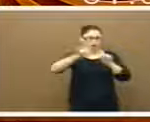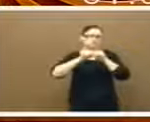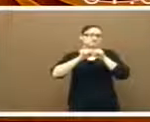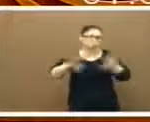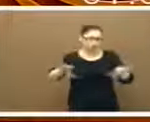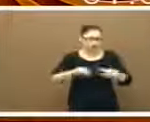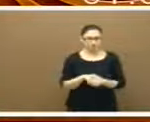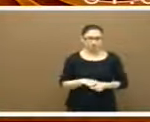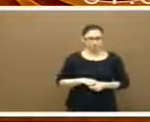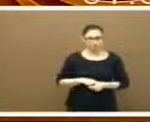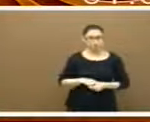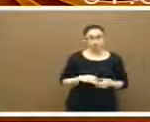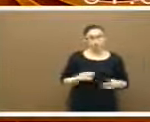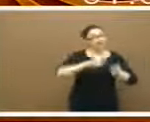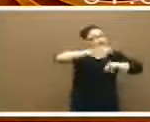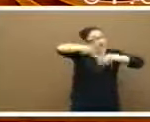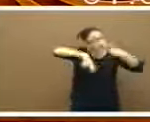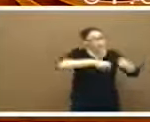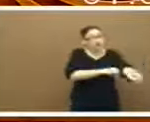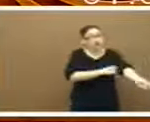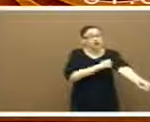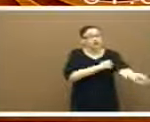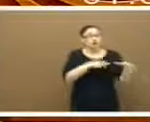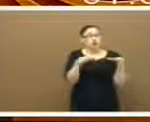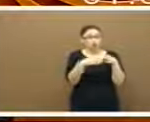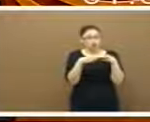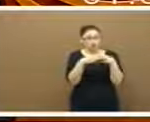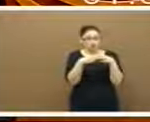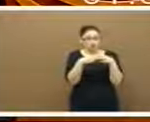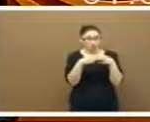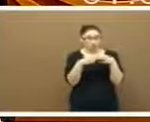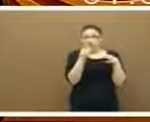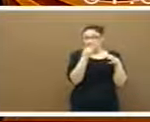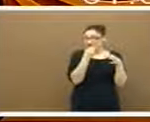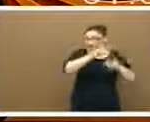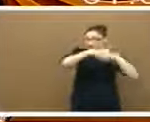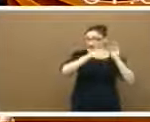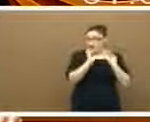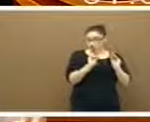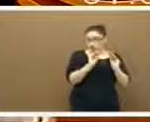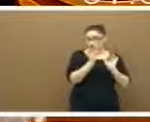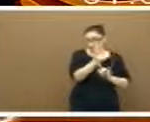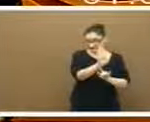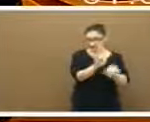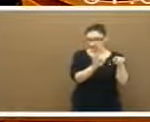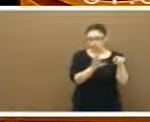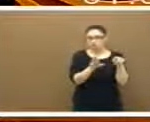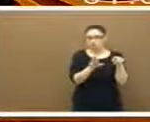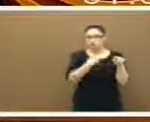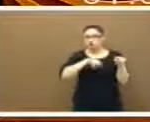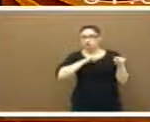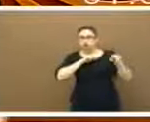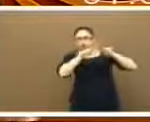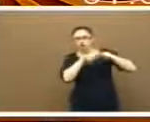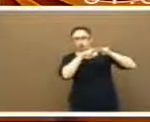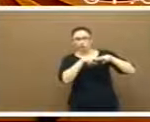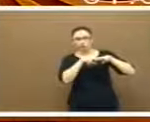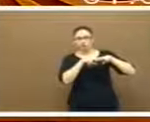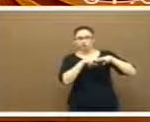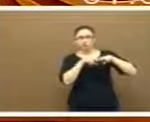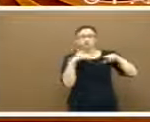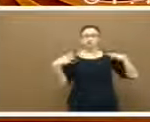cuanto a las enmiendas presentadas por el Grupo Parlamentario Socialista, decir que, por entrar en el fondo de cada una de